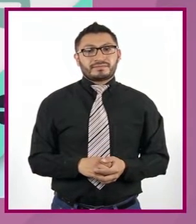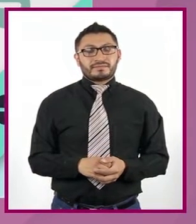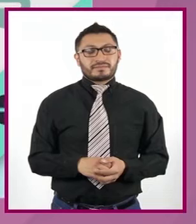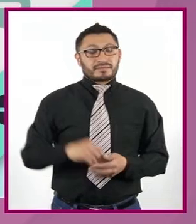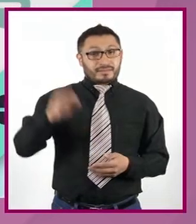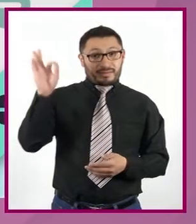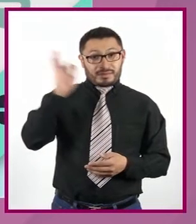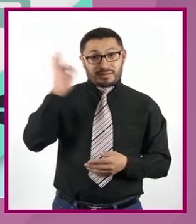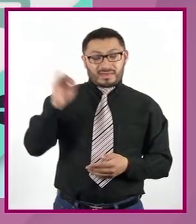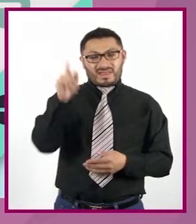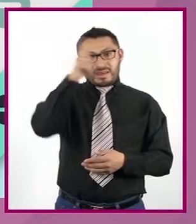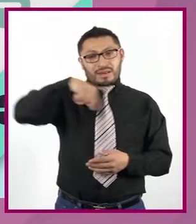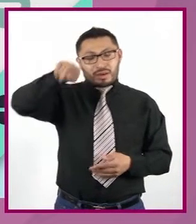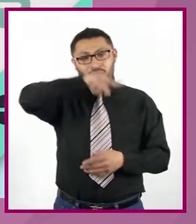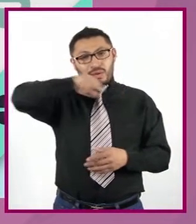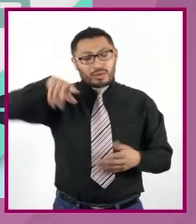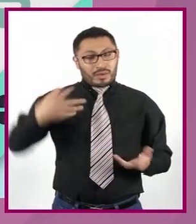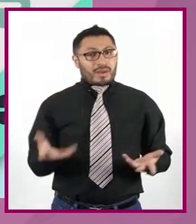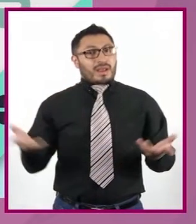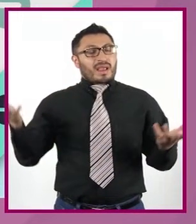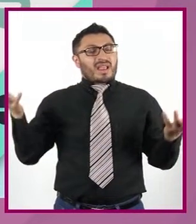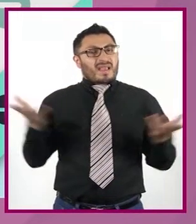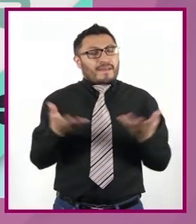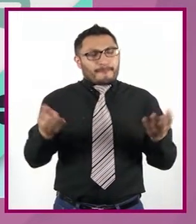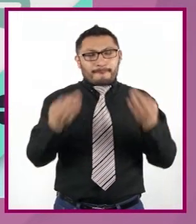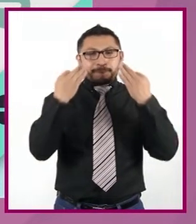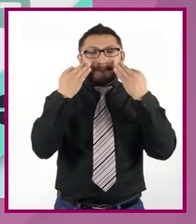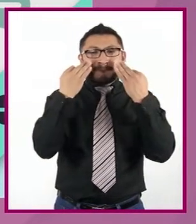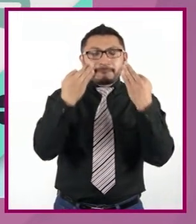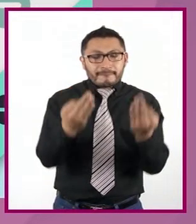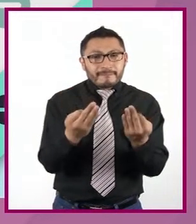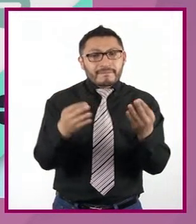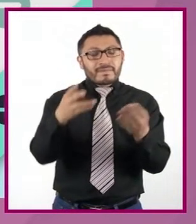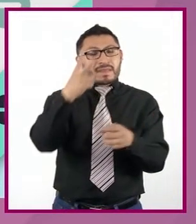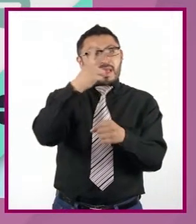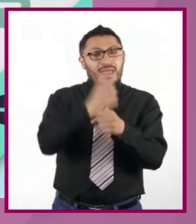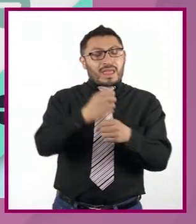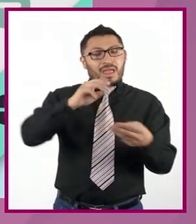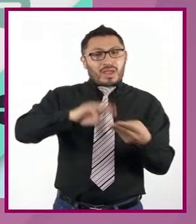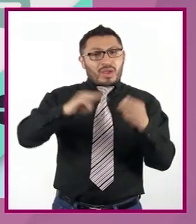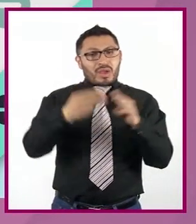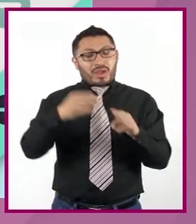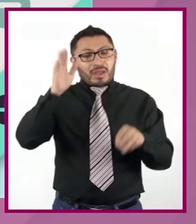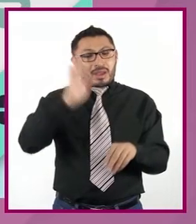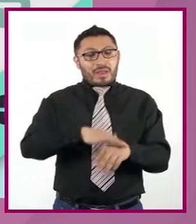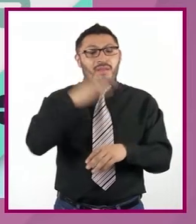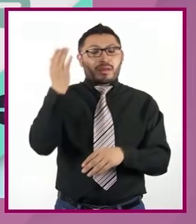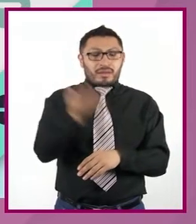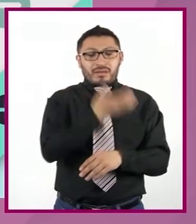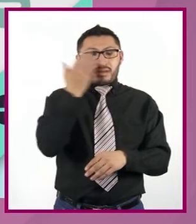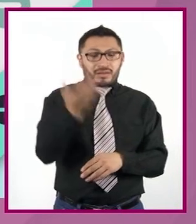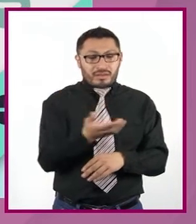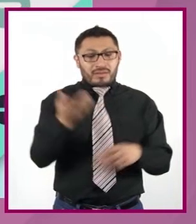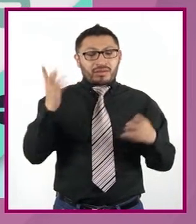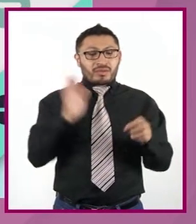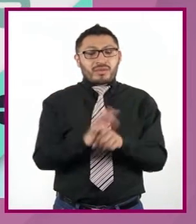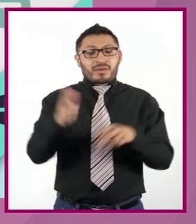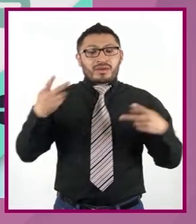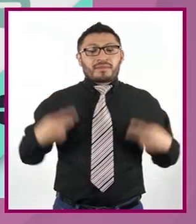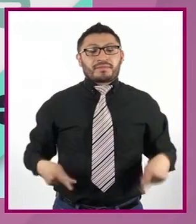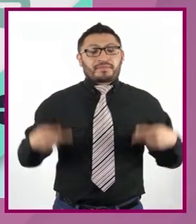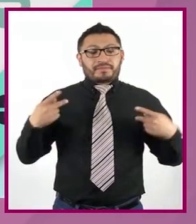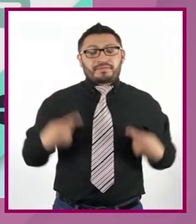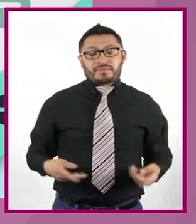Tal vez para ustedes sea evidente que el segundo motivo más frecuente por el que las personas